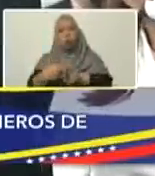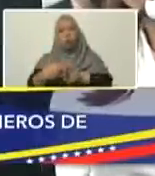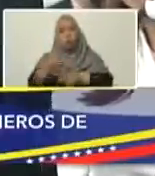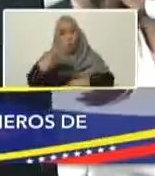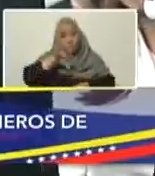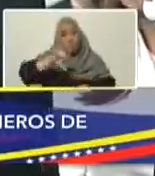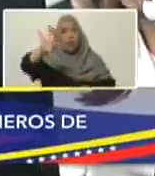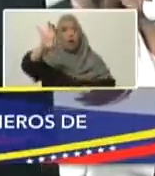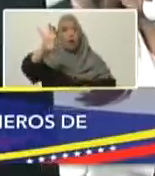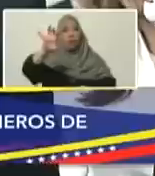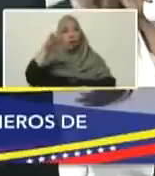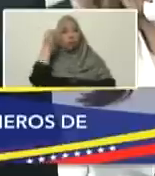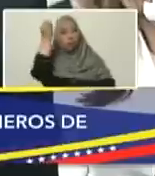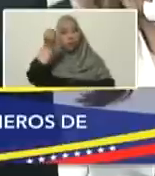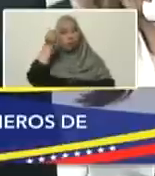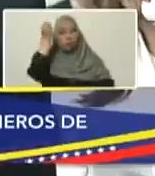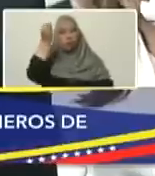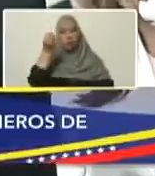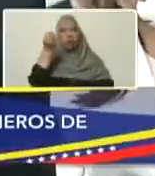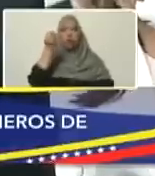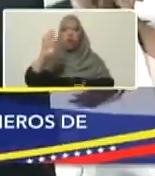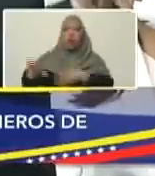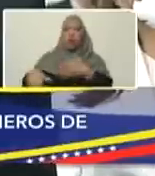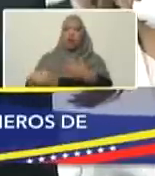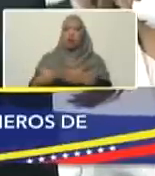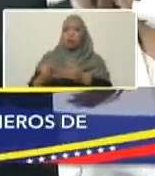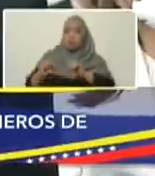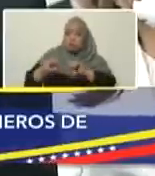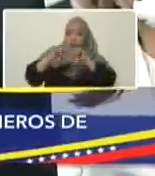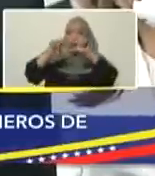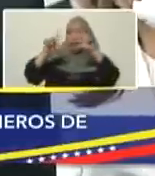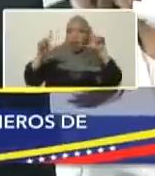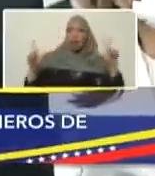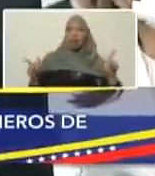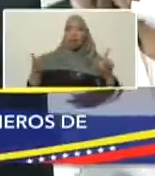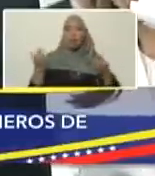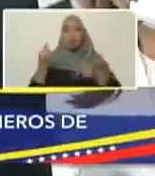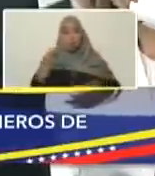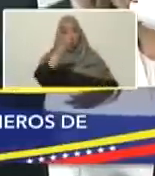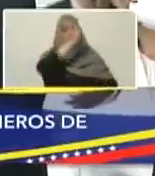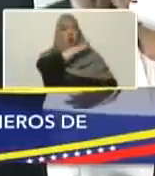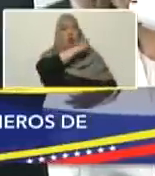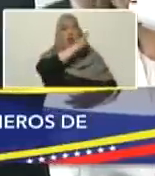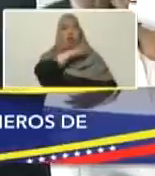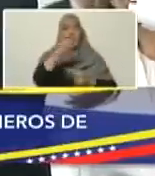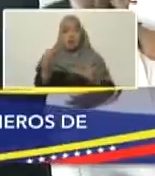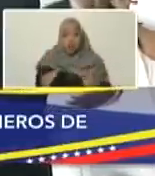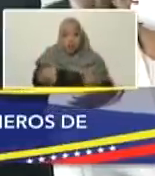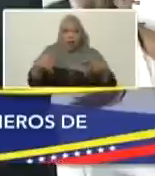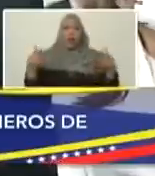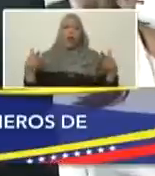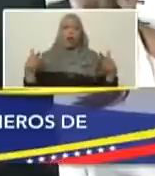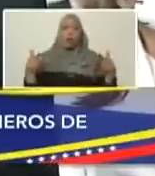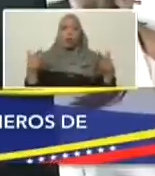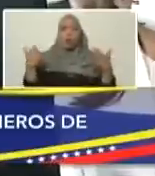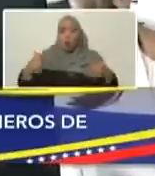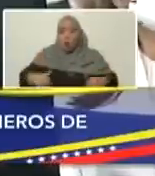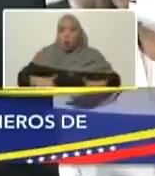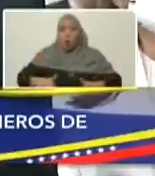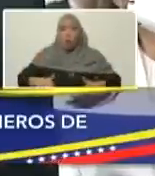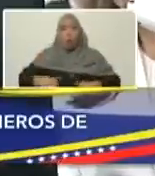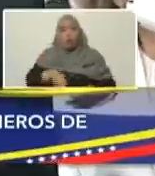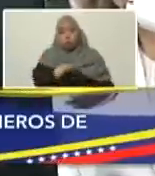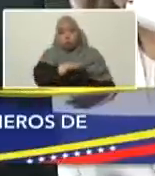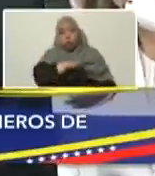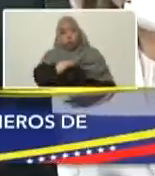patriotismo, a hacer brillar los ascensos que se han ganado por esfuerzo